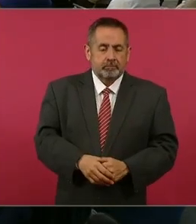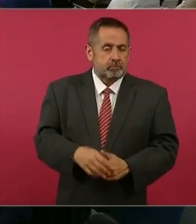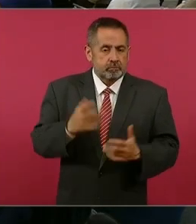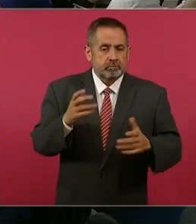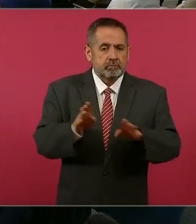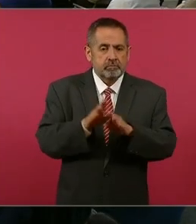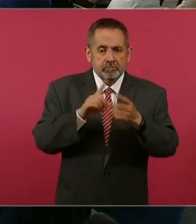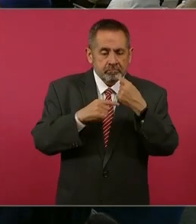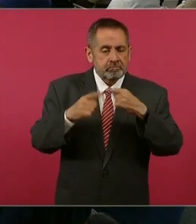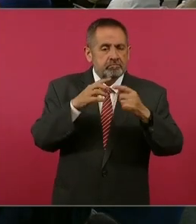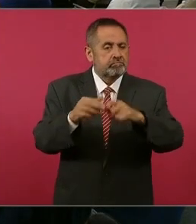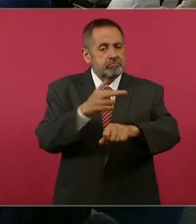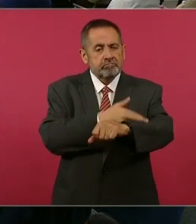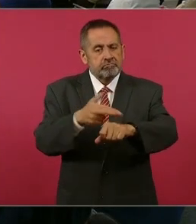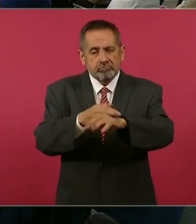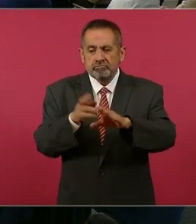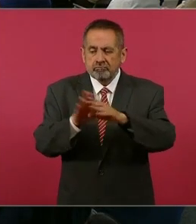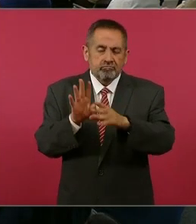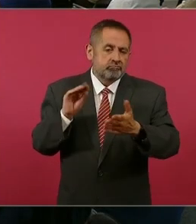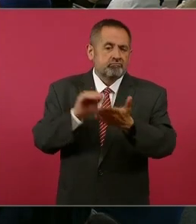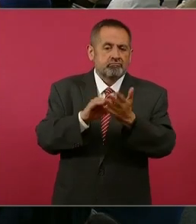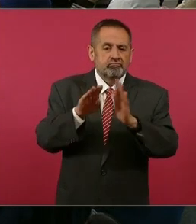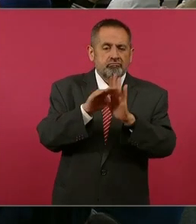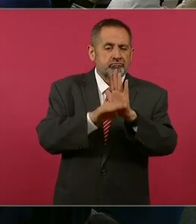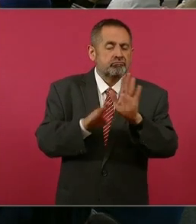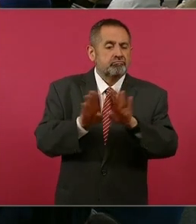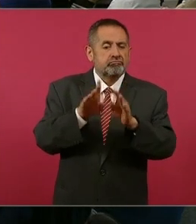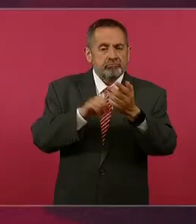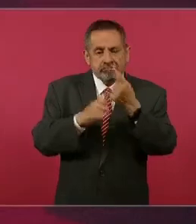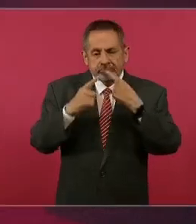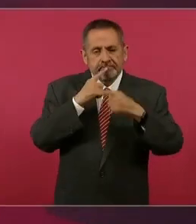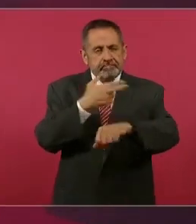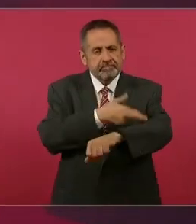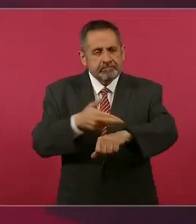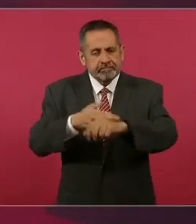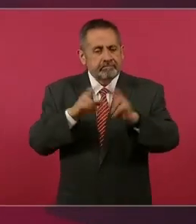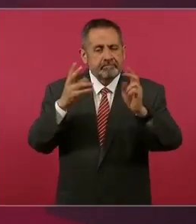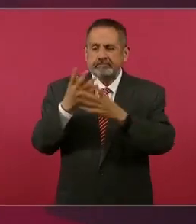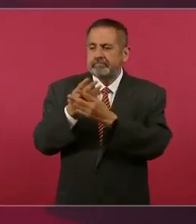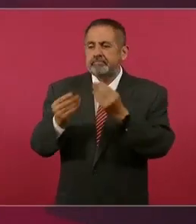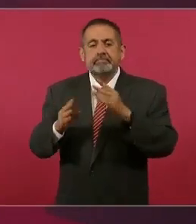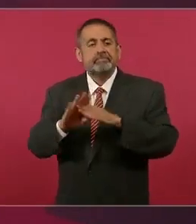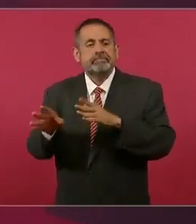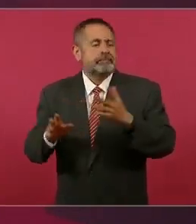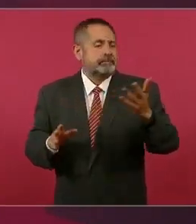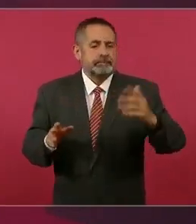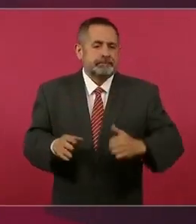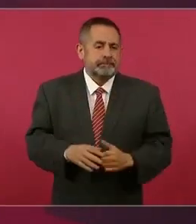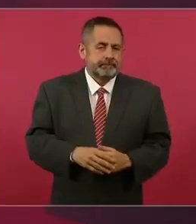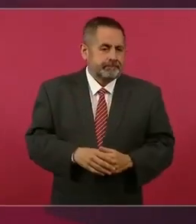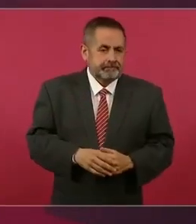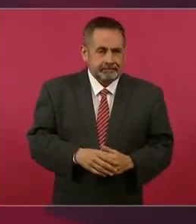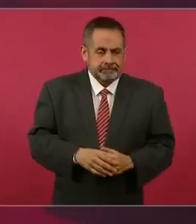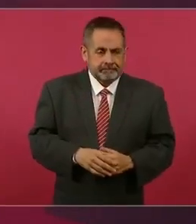Entonces, es parte de la agenda el tema migratorio y ahora seguramente